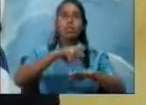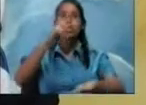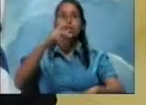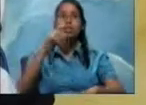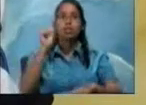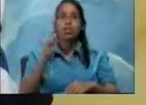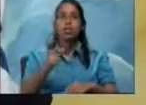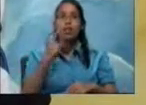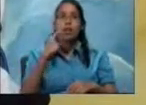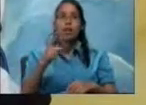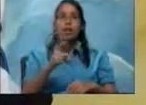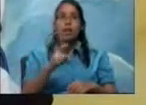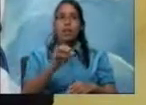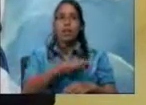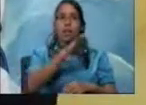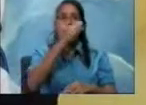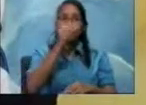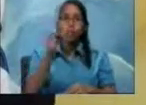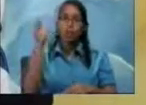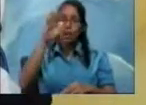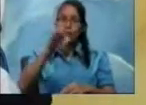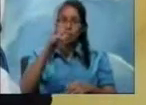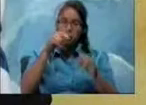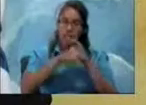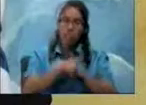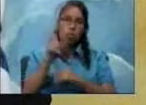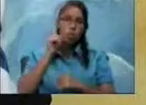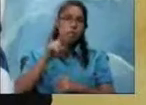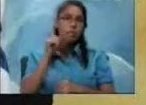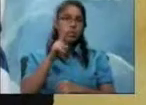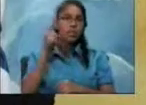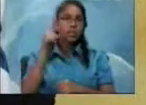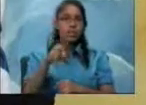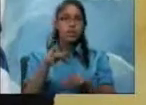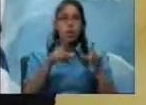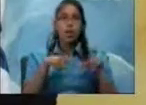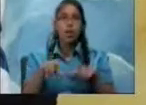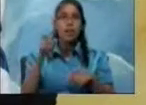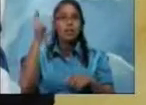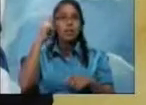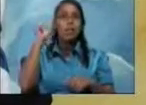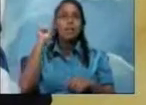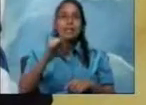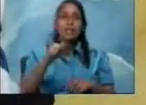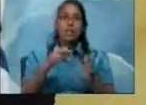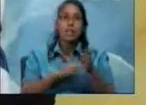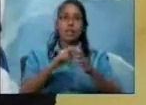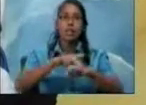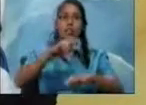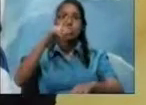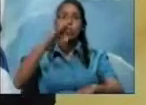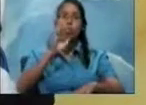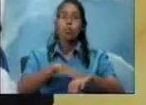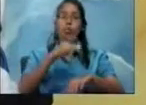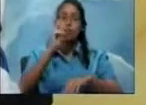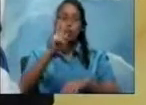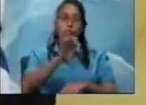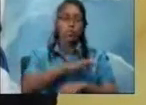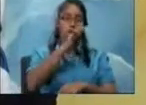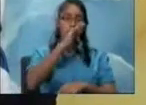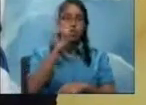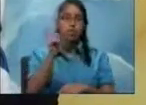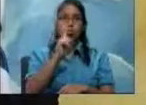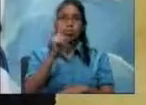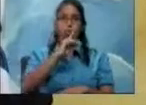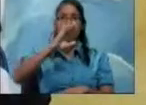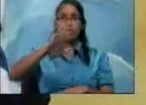resucitó en espíritu usted que anda metiendo Esa mentira por allí sepa que sí resucitó porque un espíritu no lo